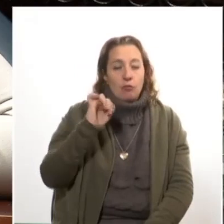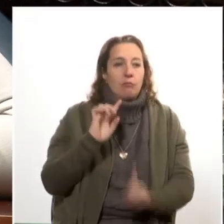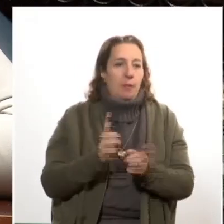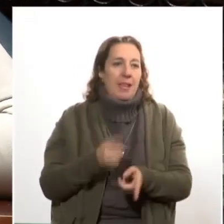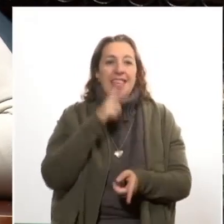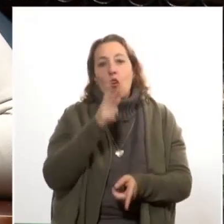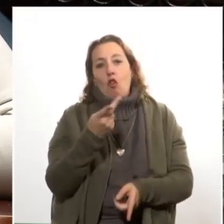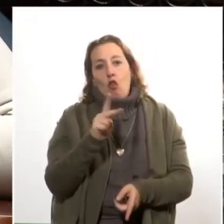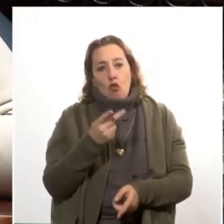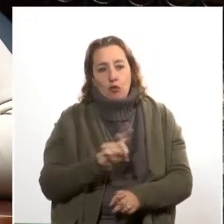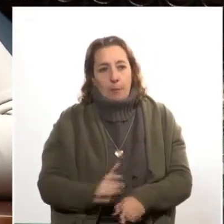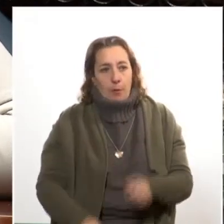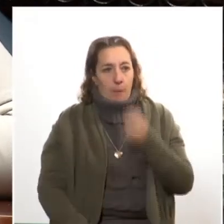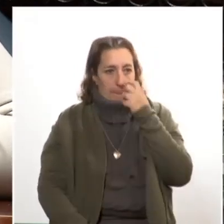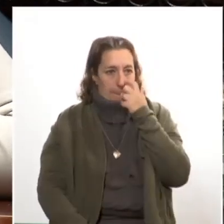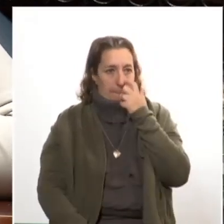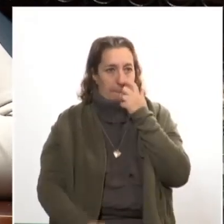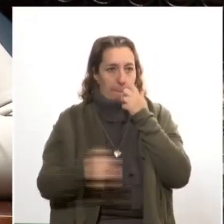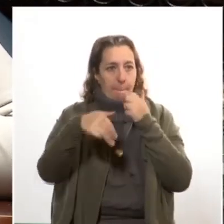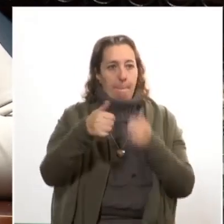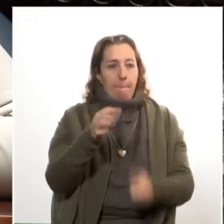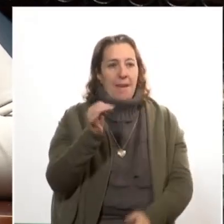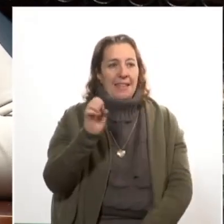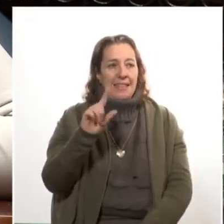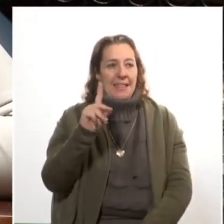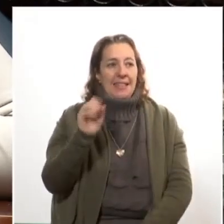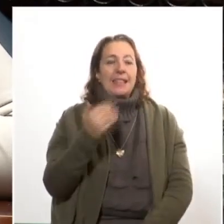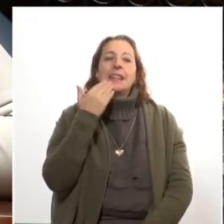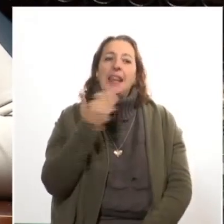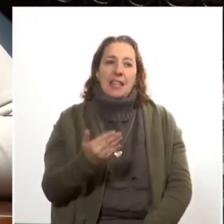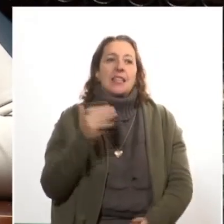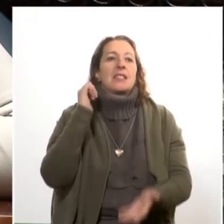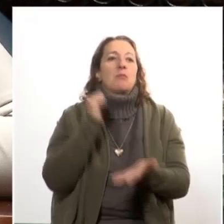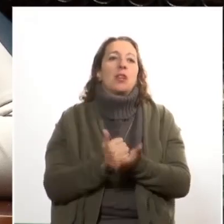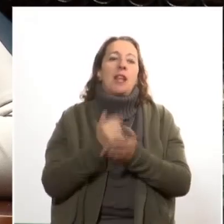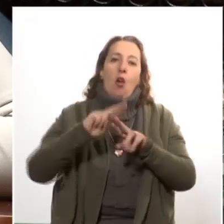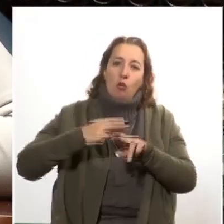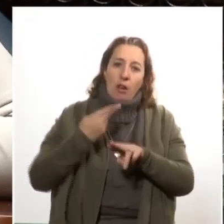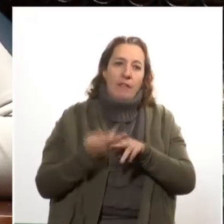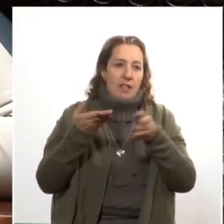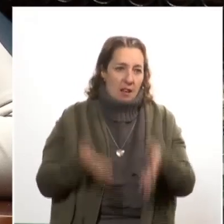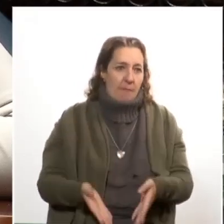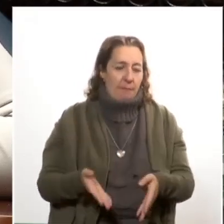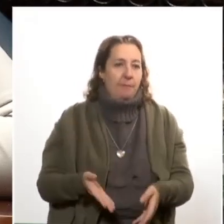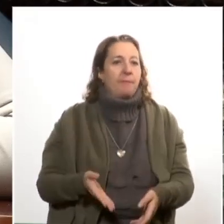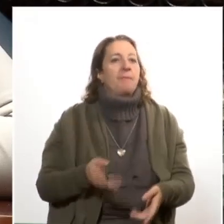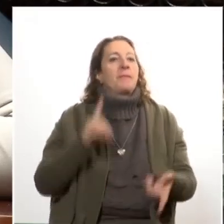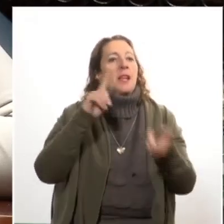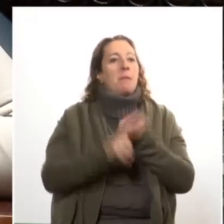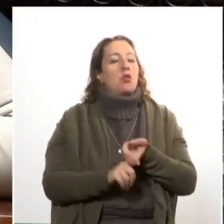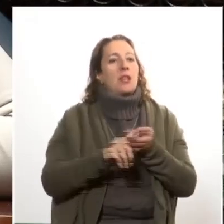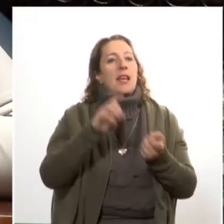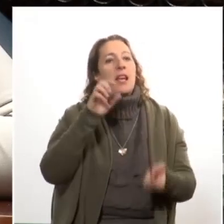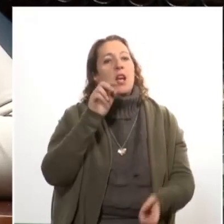menor de ambos. Matilde, muchas gracias de nuevo por estar aquí hoy con nosotros. Fue la esposa de Héctor Gutiérrez